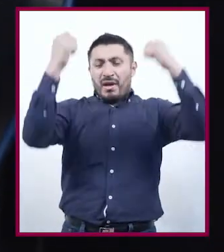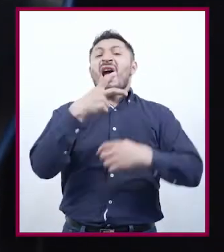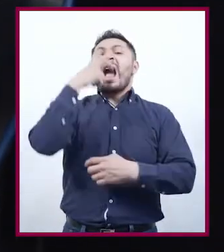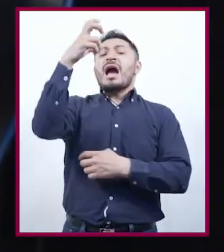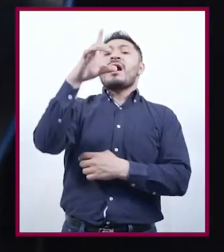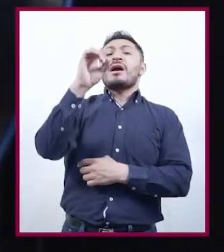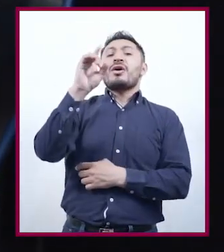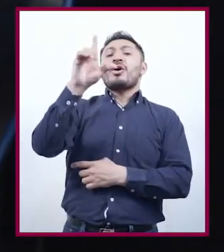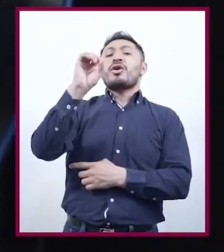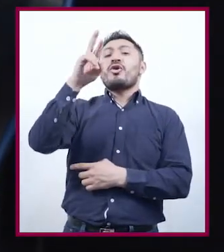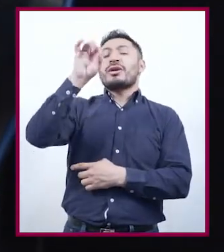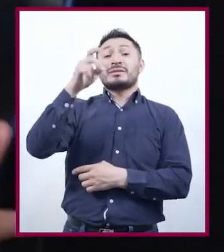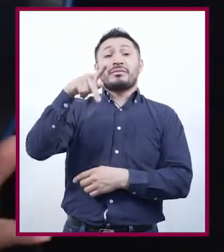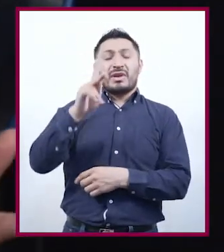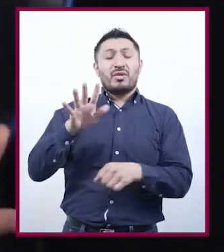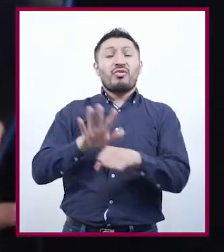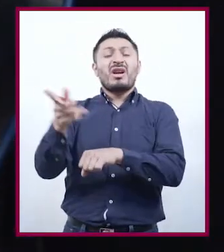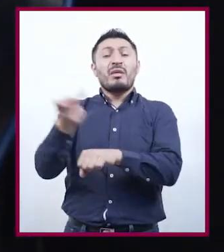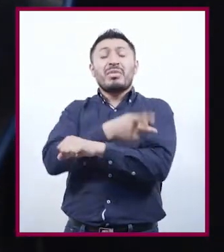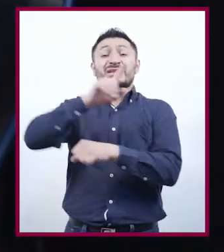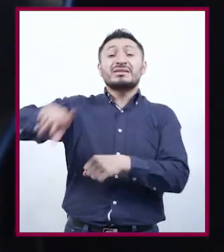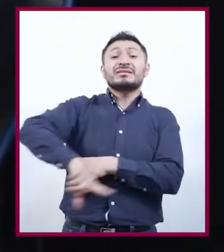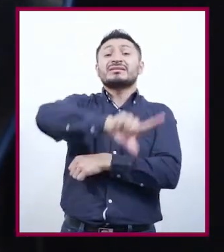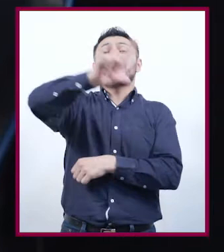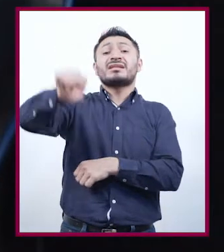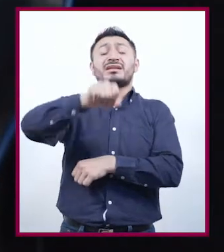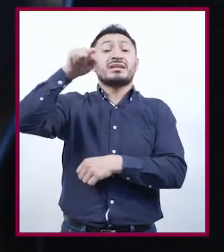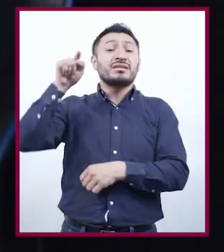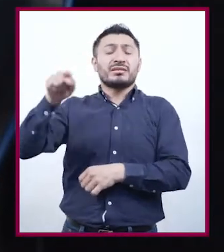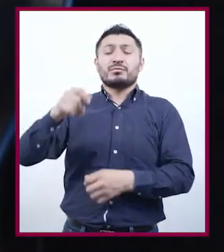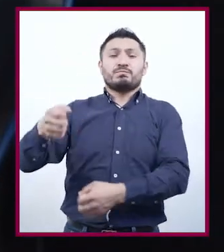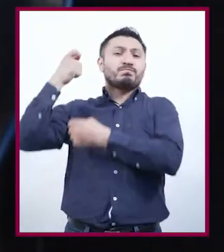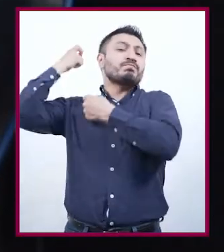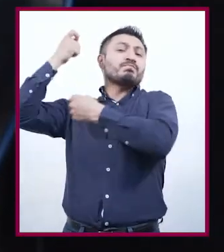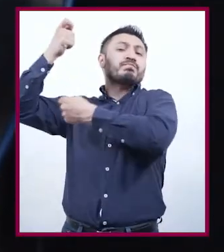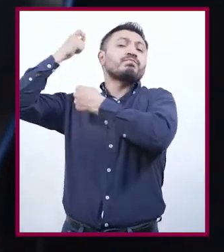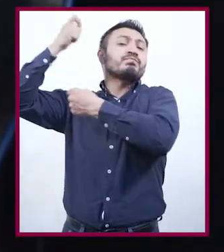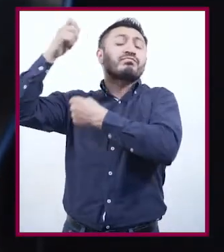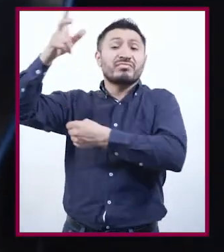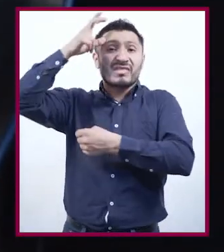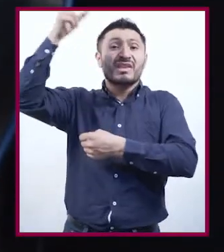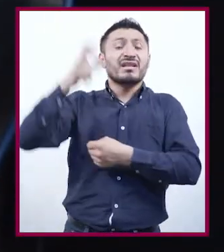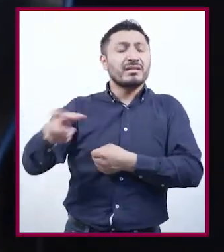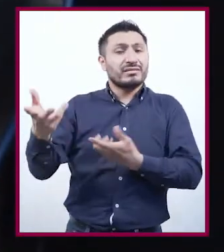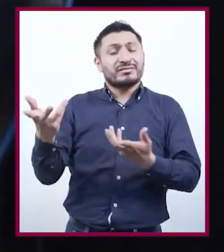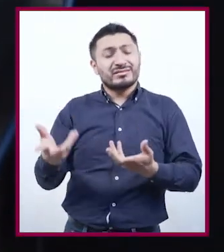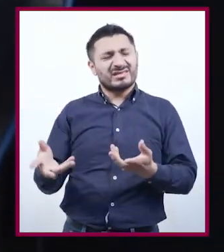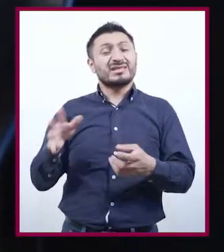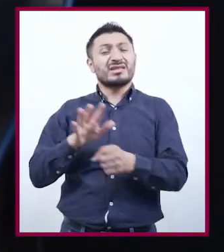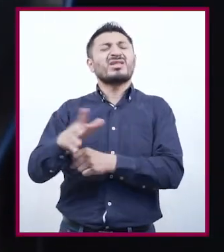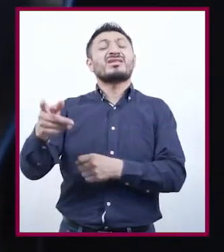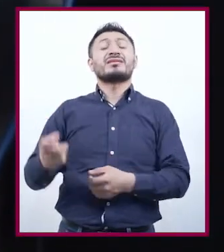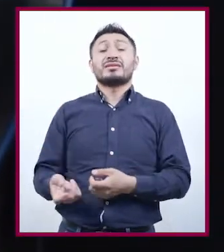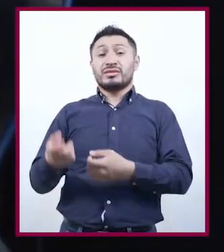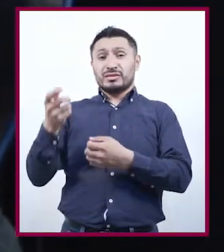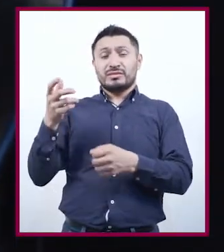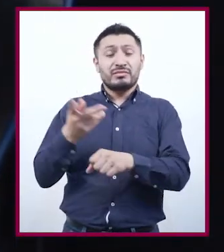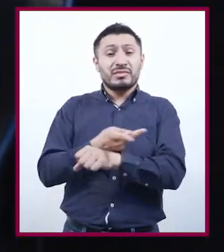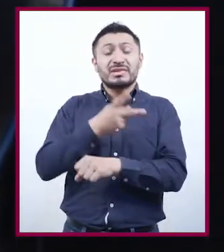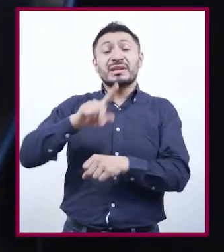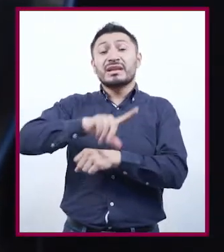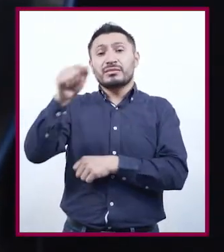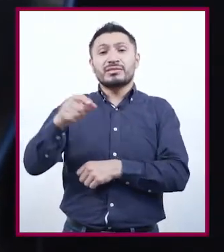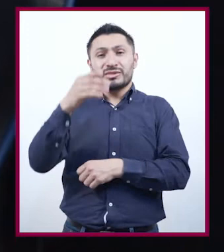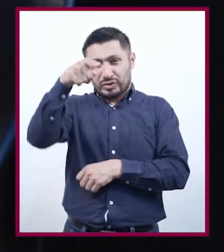de Dolores. Pero, ¿sabemos qué pasó después del levantamiento encabezado por Miguel Hidalgo y Costilla? ¿Sabías